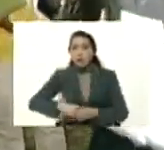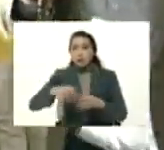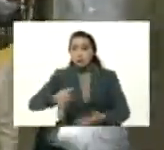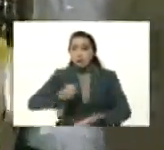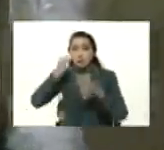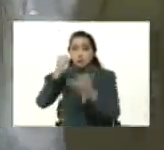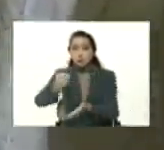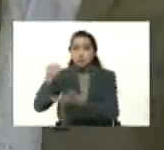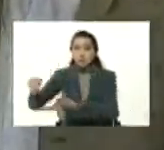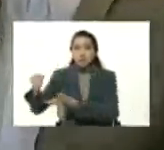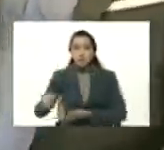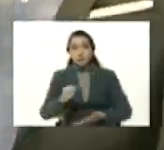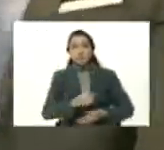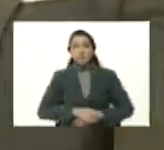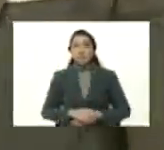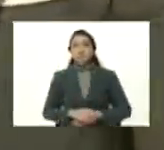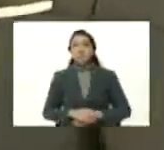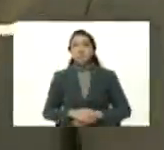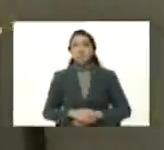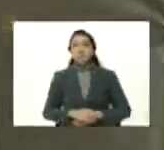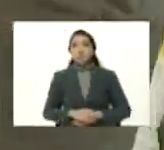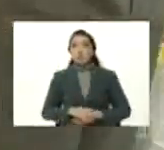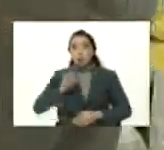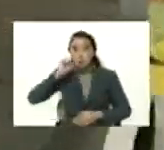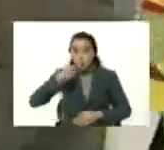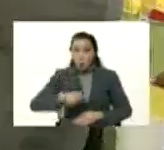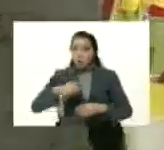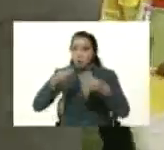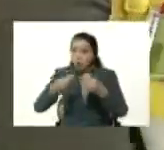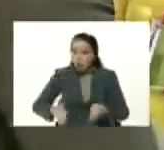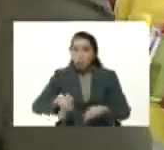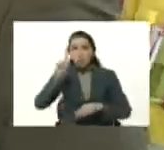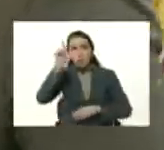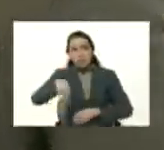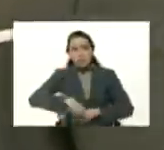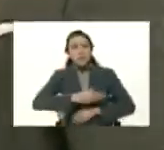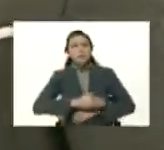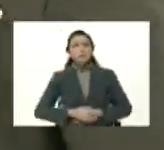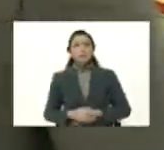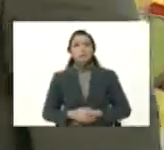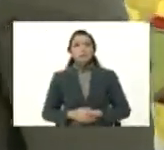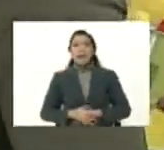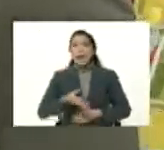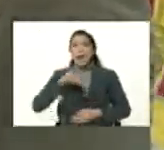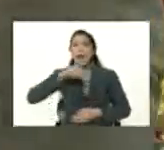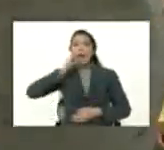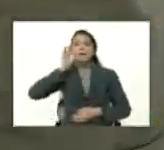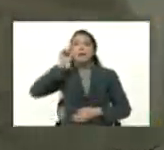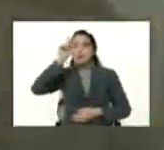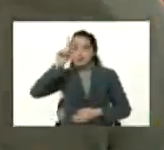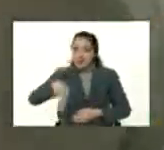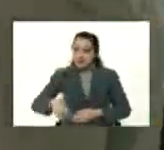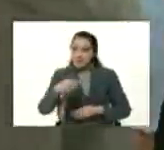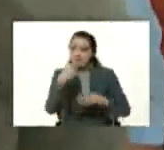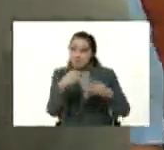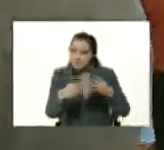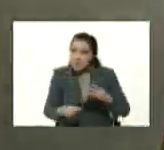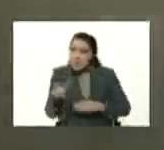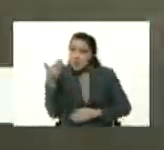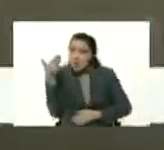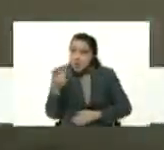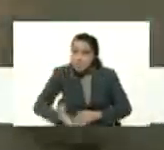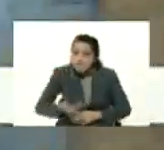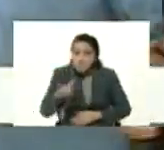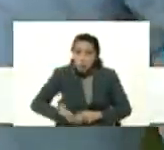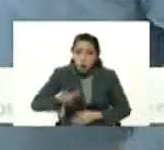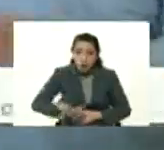Ricardo Sánchez? Bueno, presidente. Pollo y huevo también. Continuamos con el café. El café también fue otro de los rubros que se discutió.